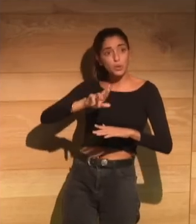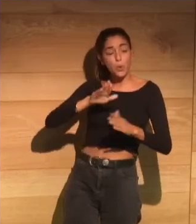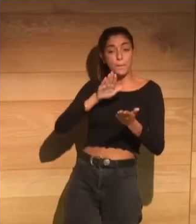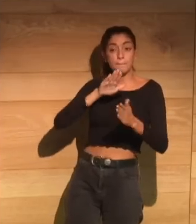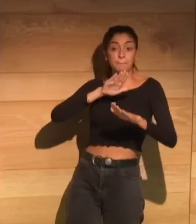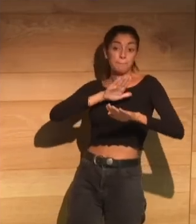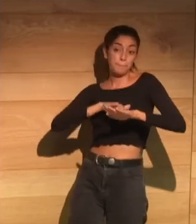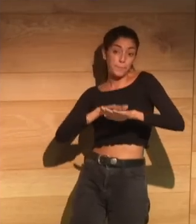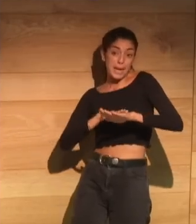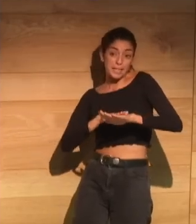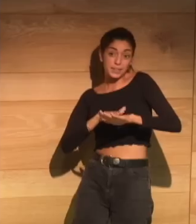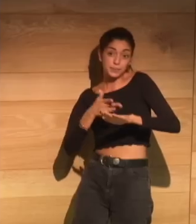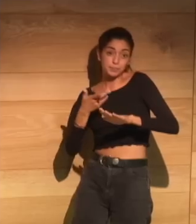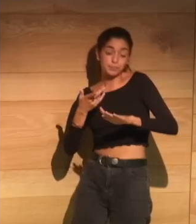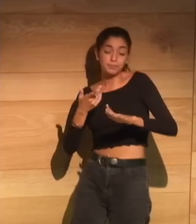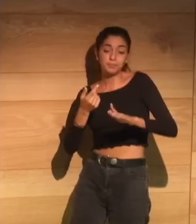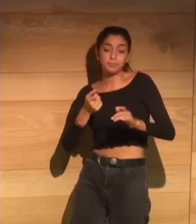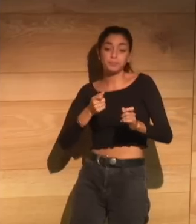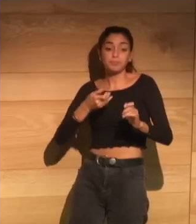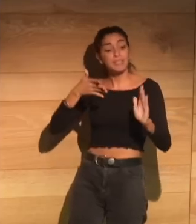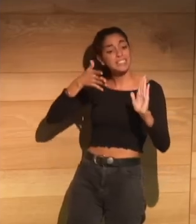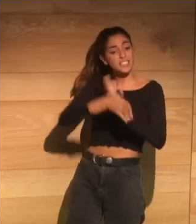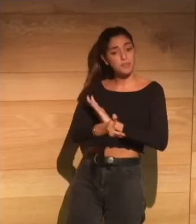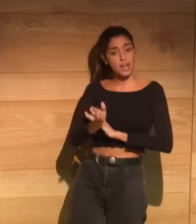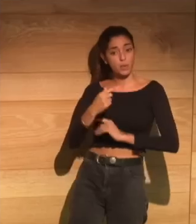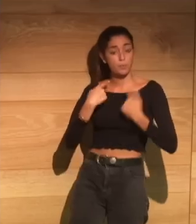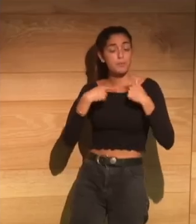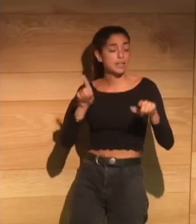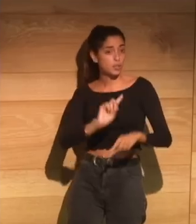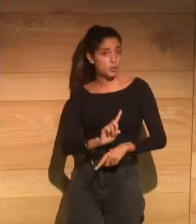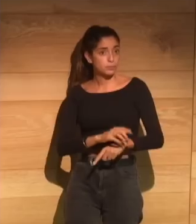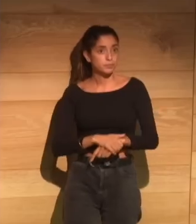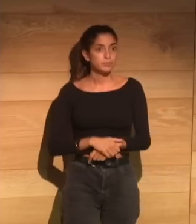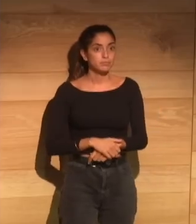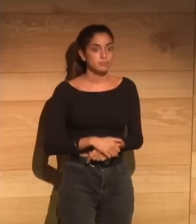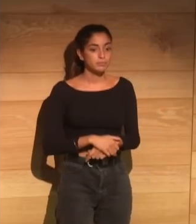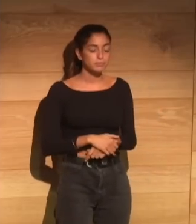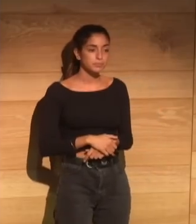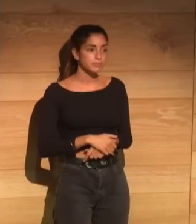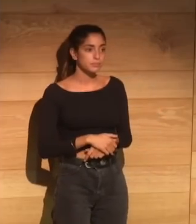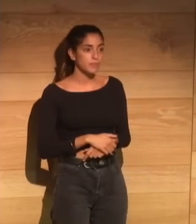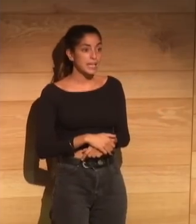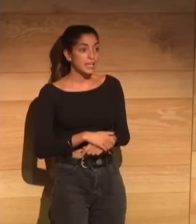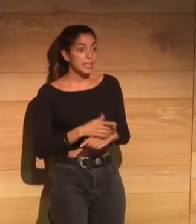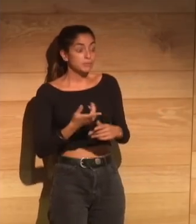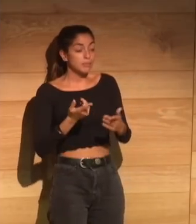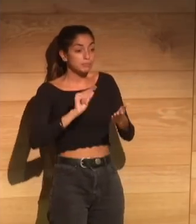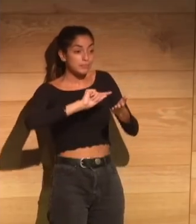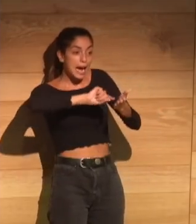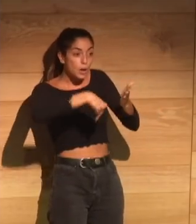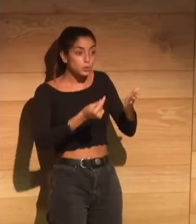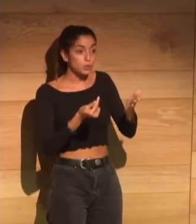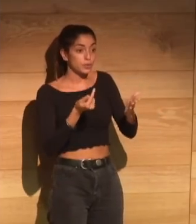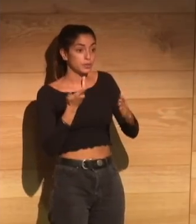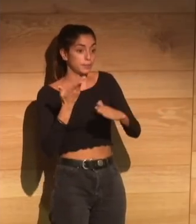significado. Un meme. Podría valer. Lo que es un meme. Lo que viene siendo un meme. ¿Sabes que mi tío abuelo tiene un autógrafo del regador? Eso es un meme. Del